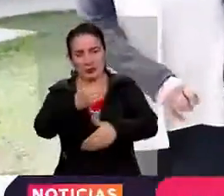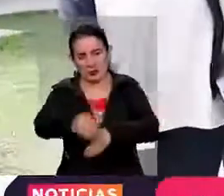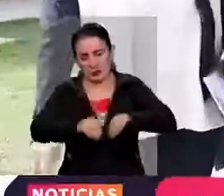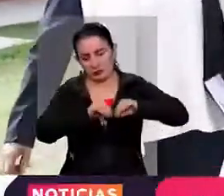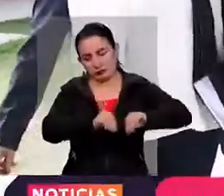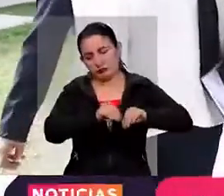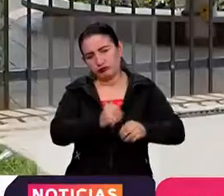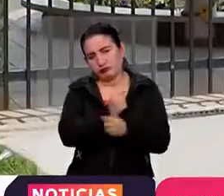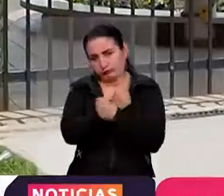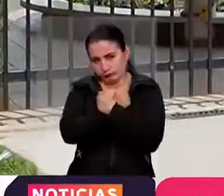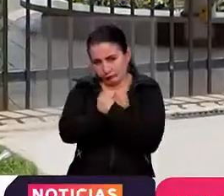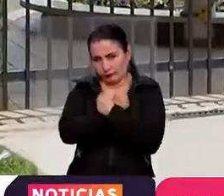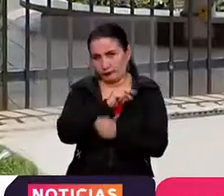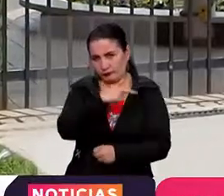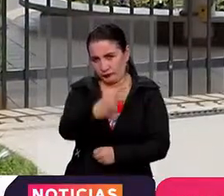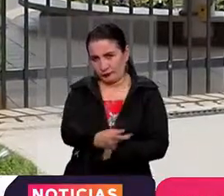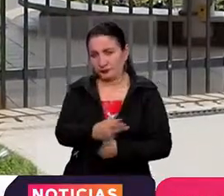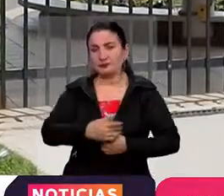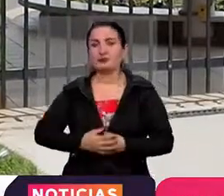crianza amorosa.